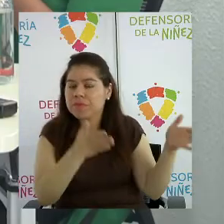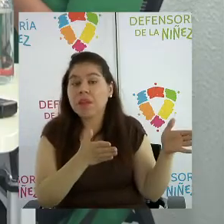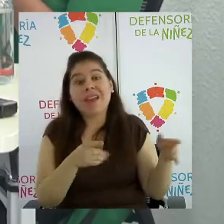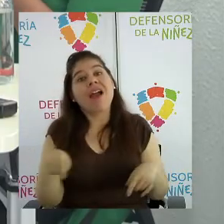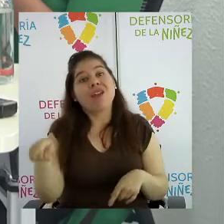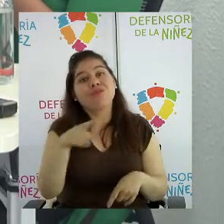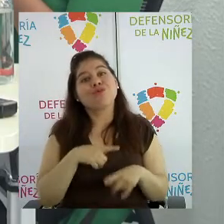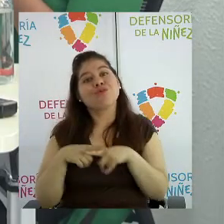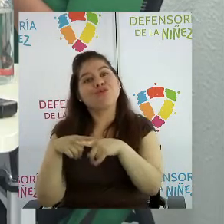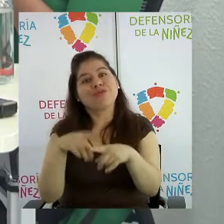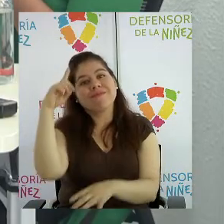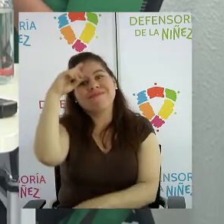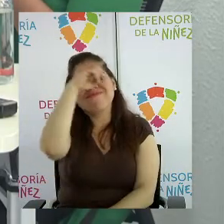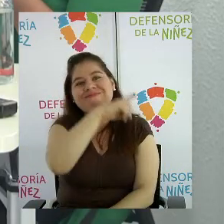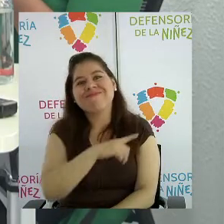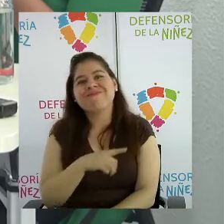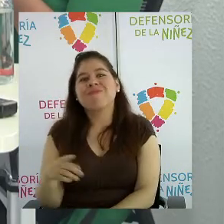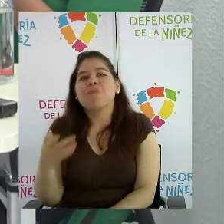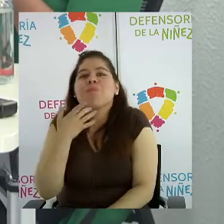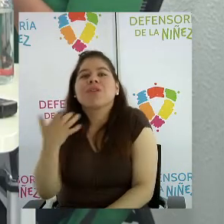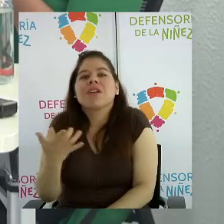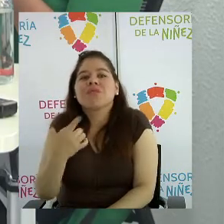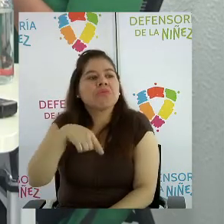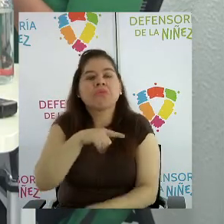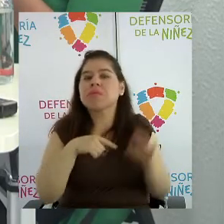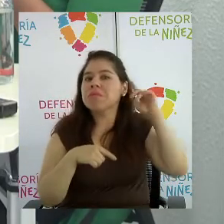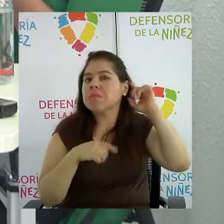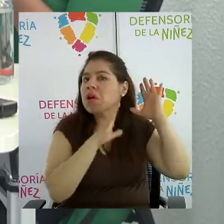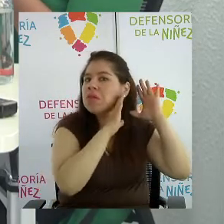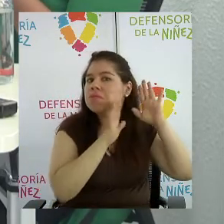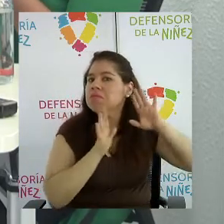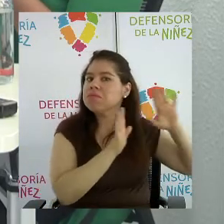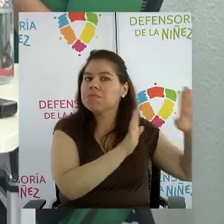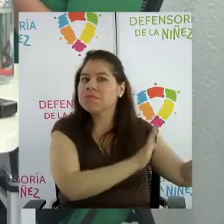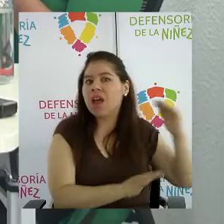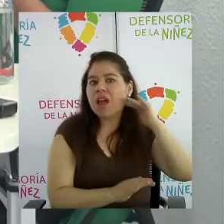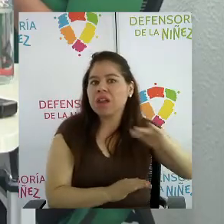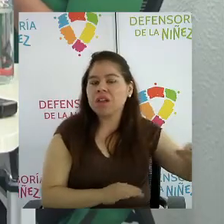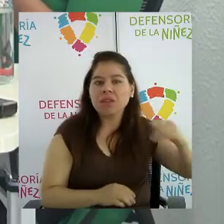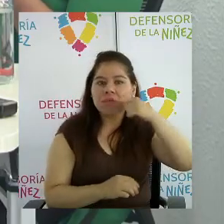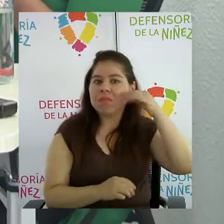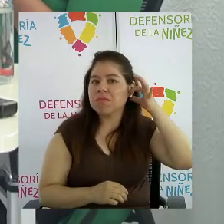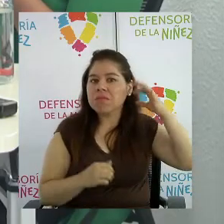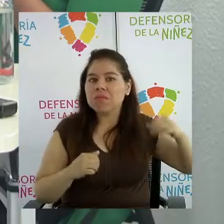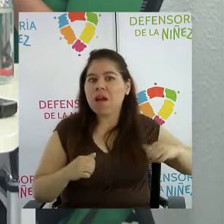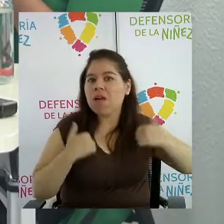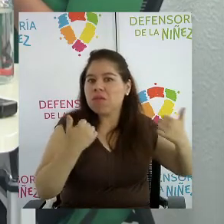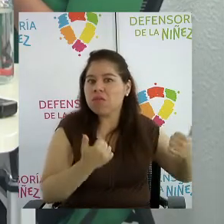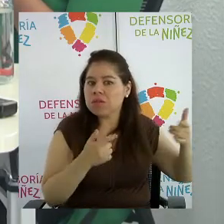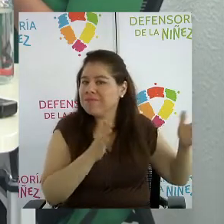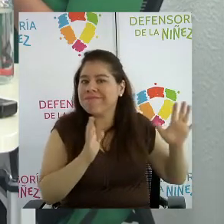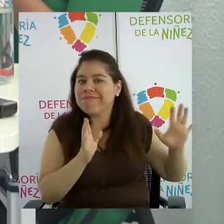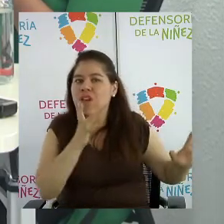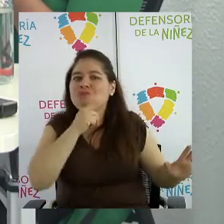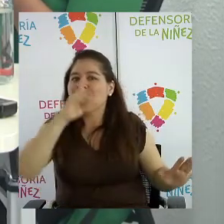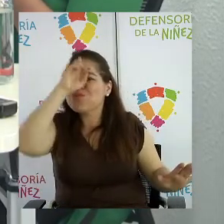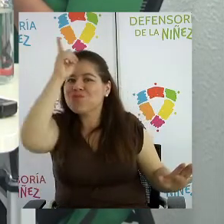acostumbrados a resolverlo todo sin integrar las consideraciones que los niños, niñas y adolescentes tengan, y esto amerita un cambio